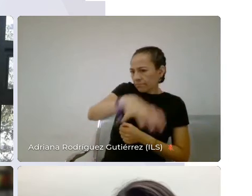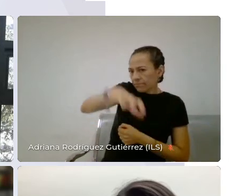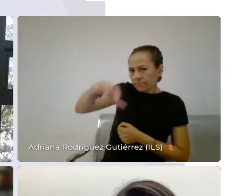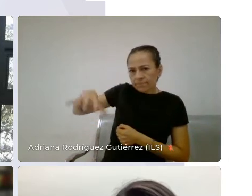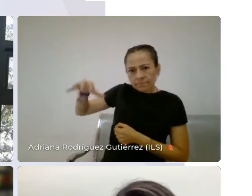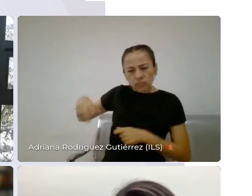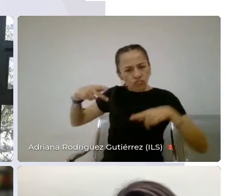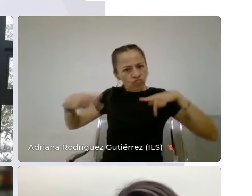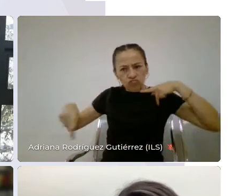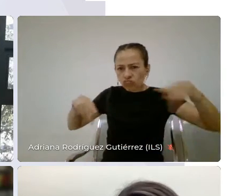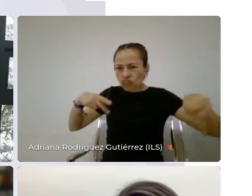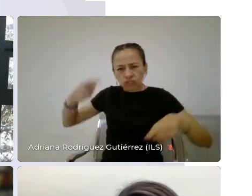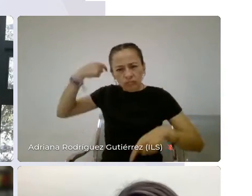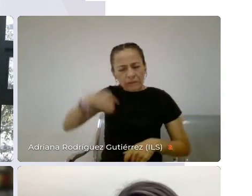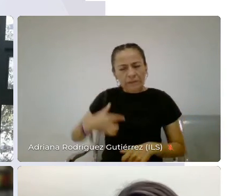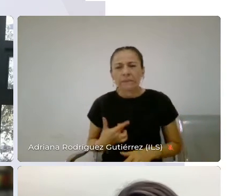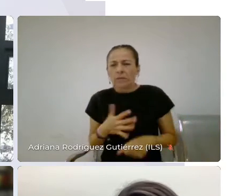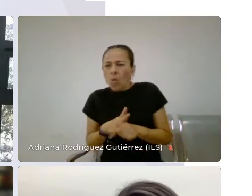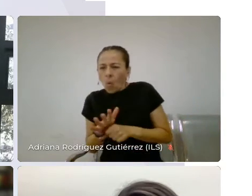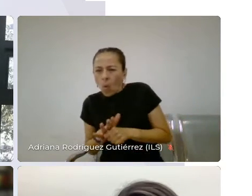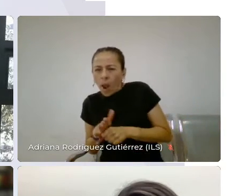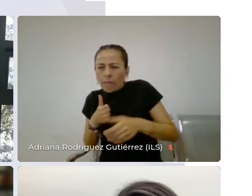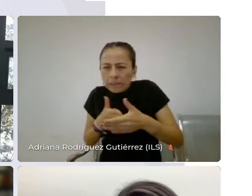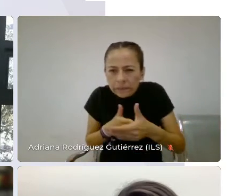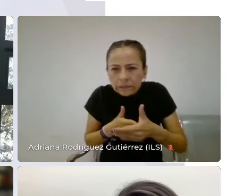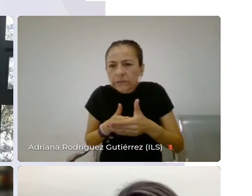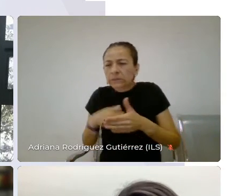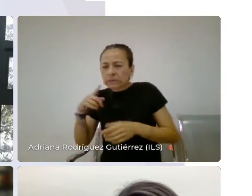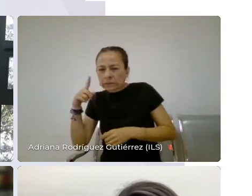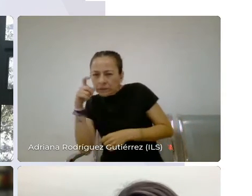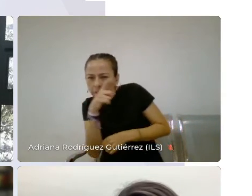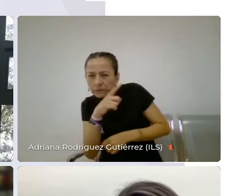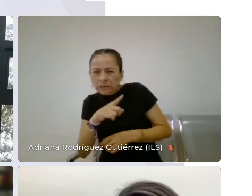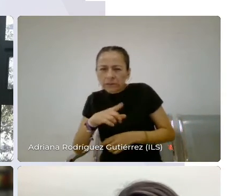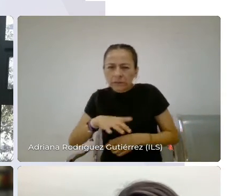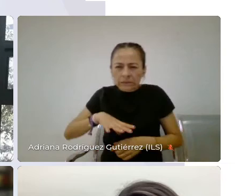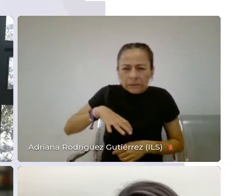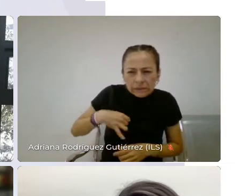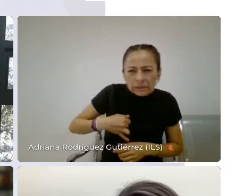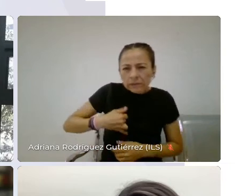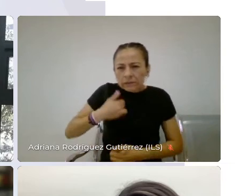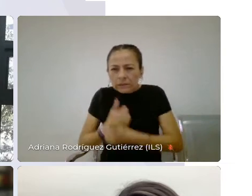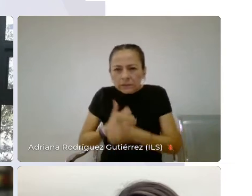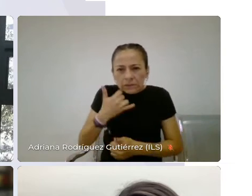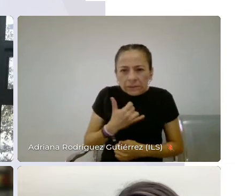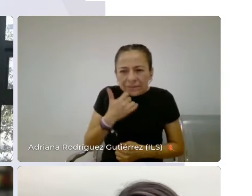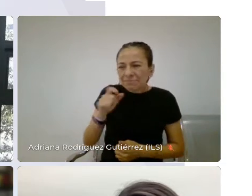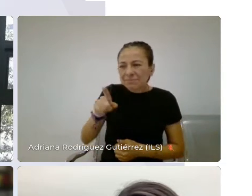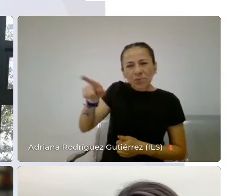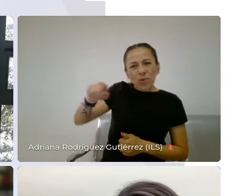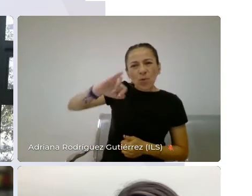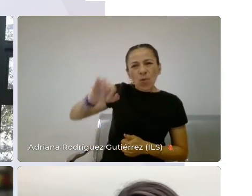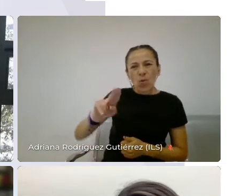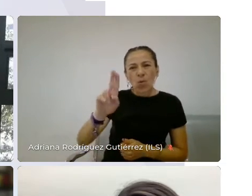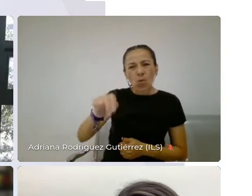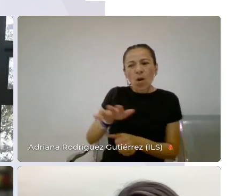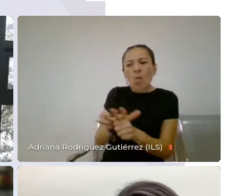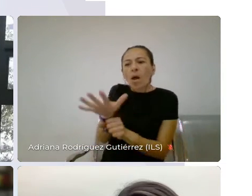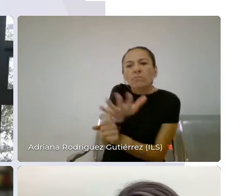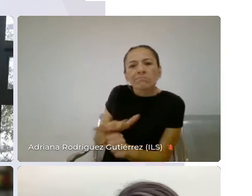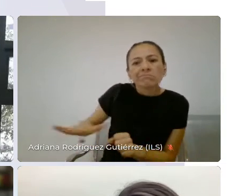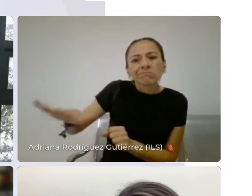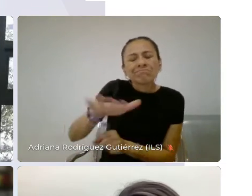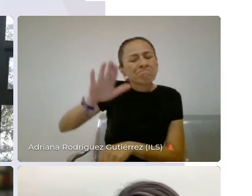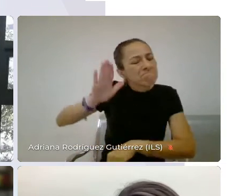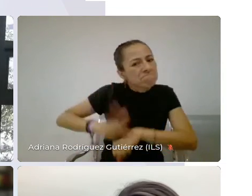retos y con esta empatía que también ya menciona Juan de las poblaciones vulnerables. Yo creo que ahí es importante trabajar